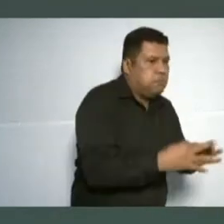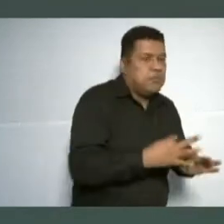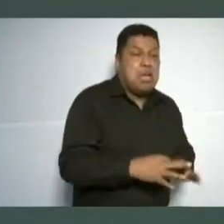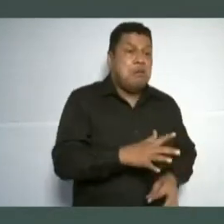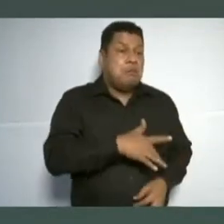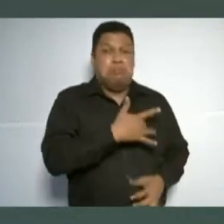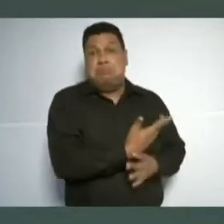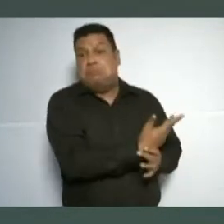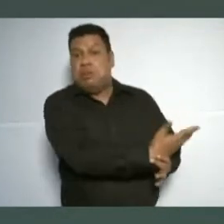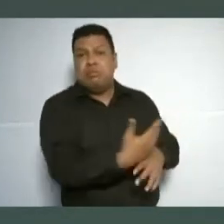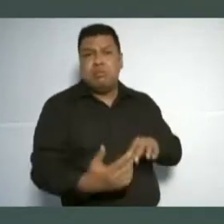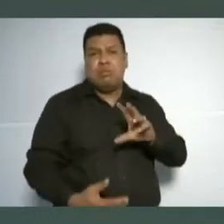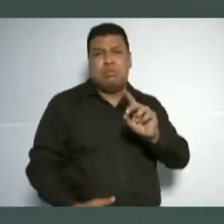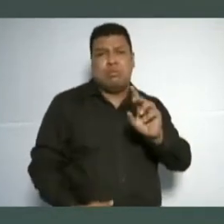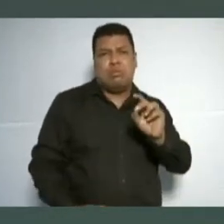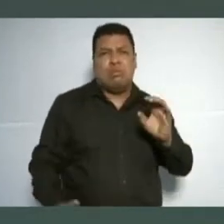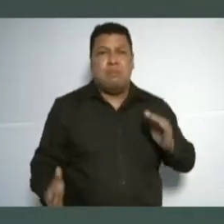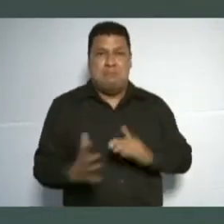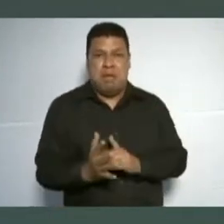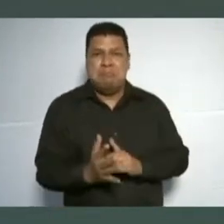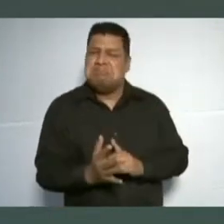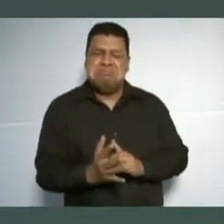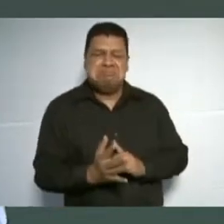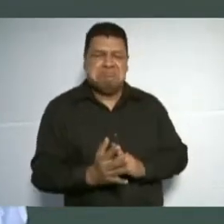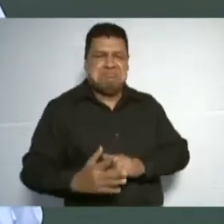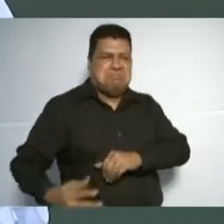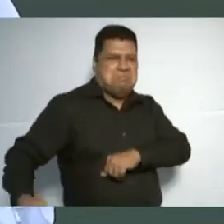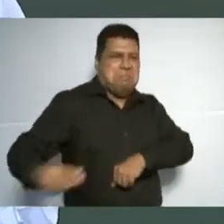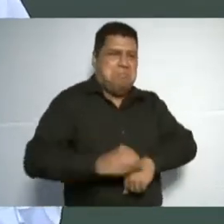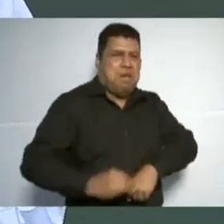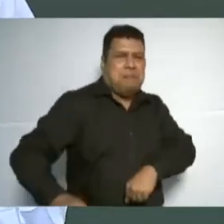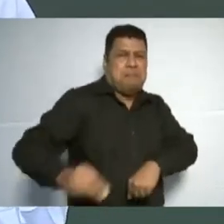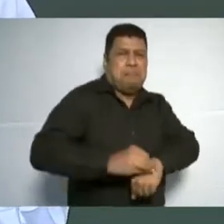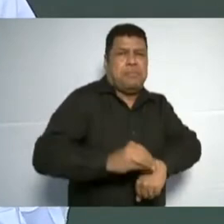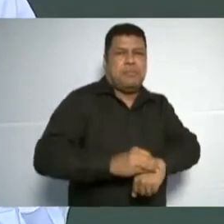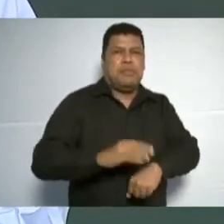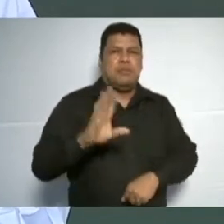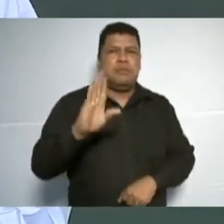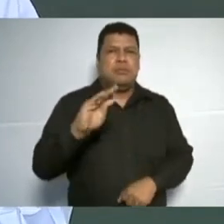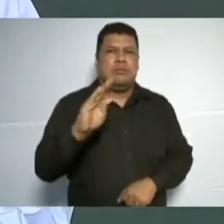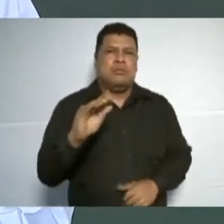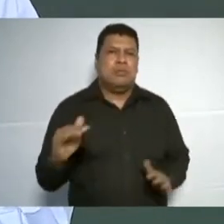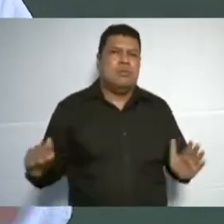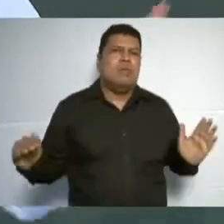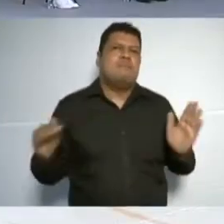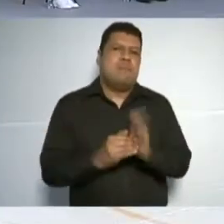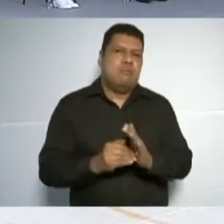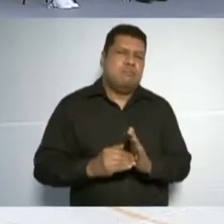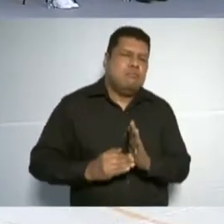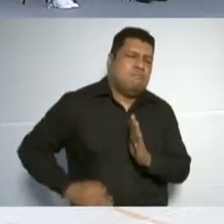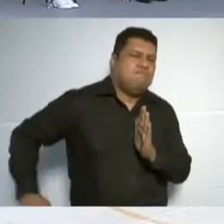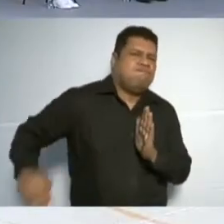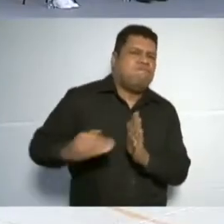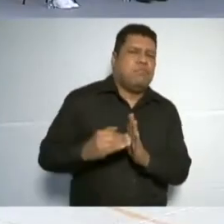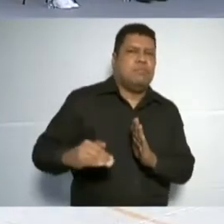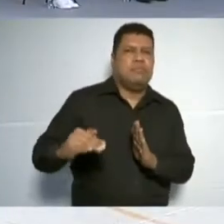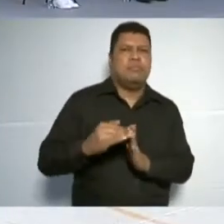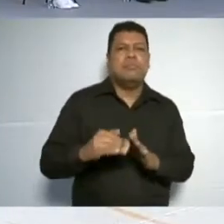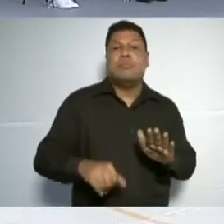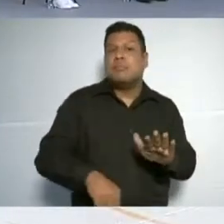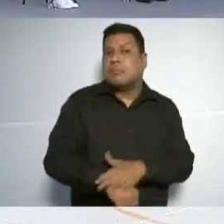mil va a costar 90 mil millones. Y eso